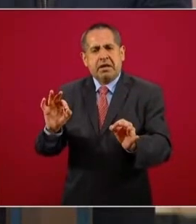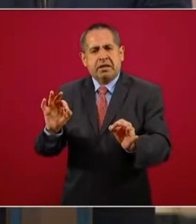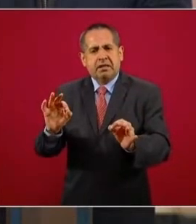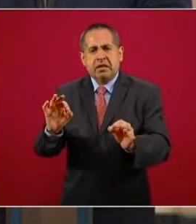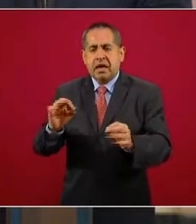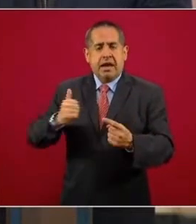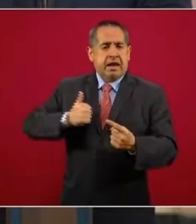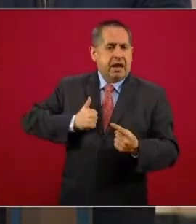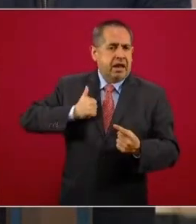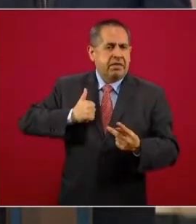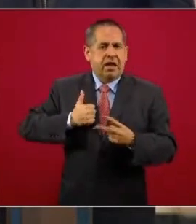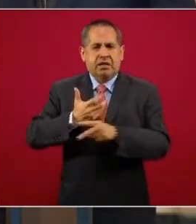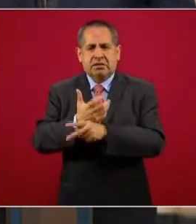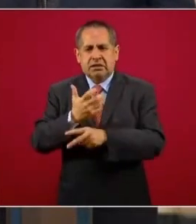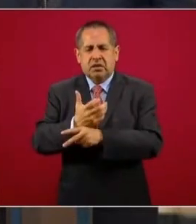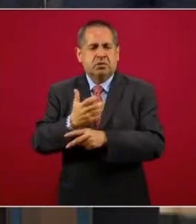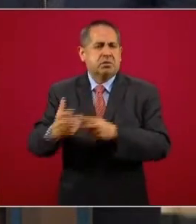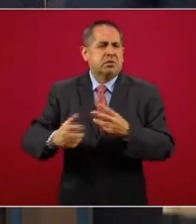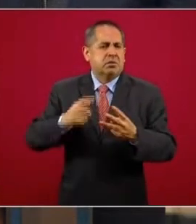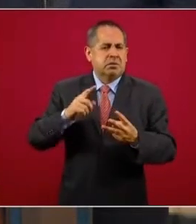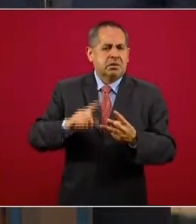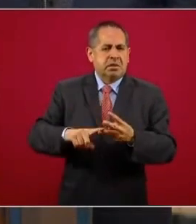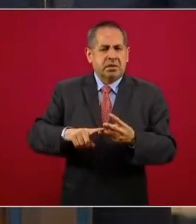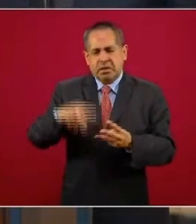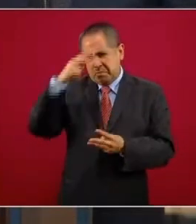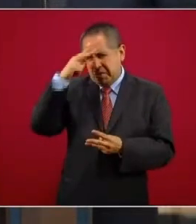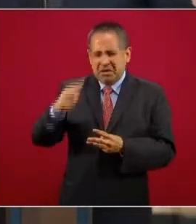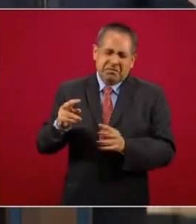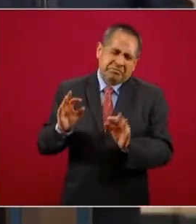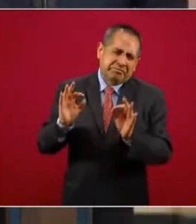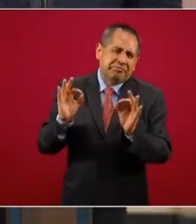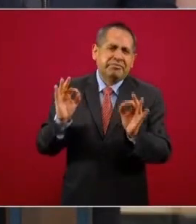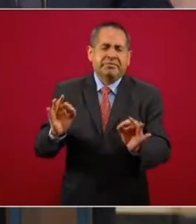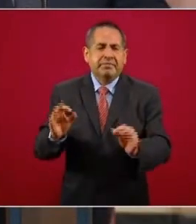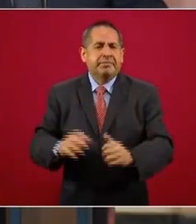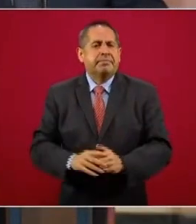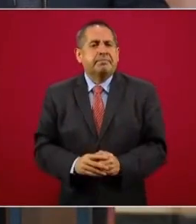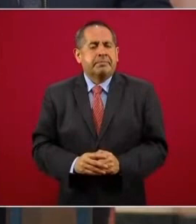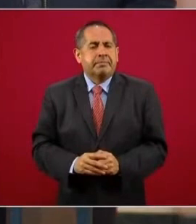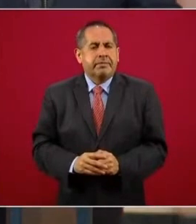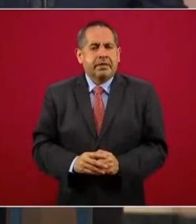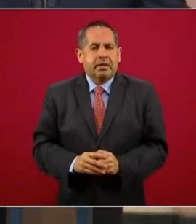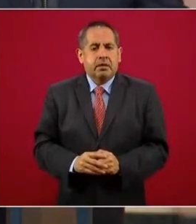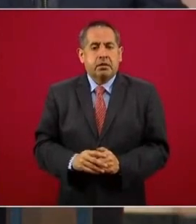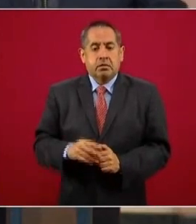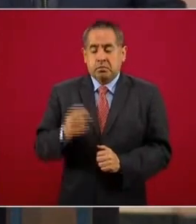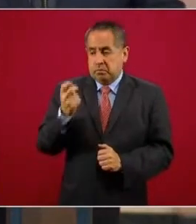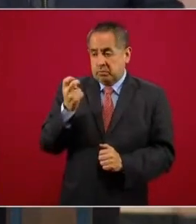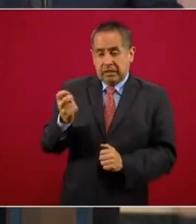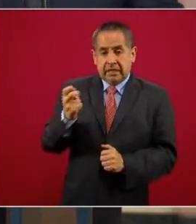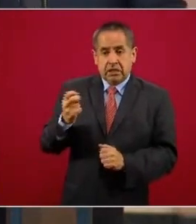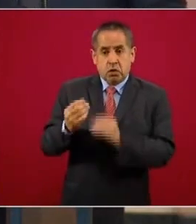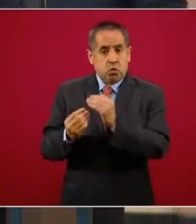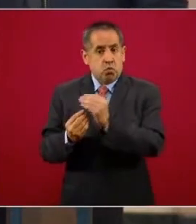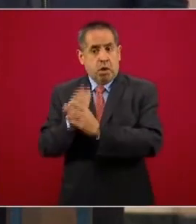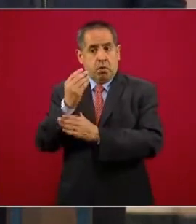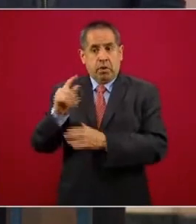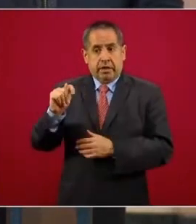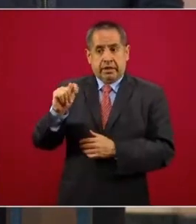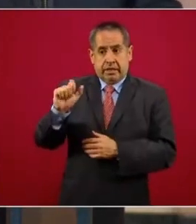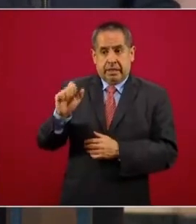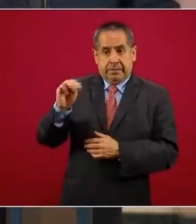entre canadá estados unidos y méjico y con este nuevo